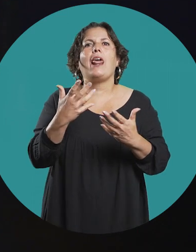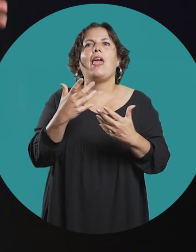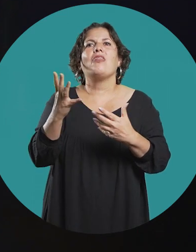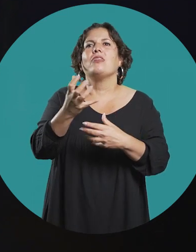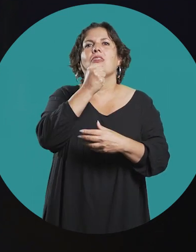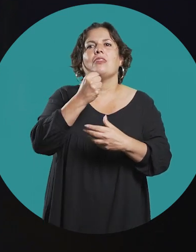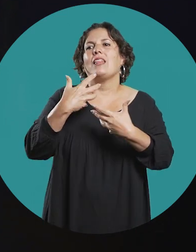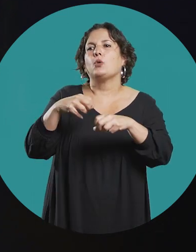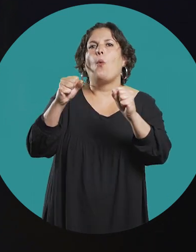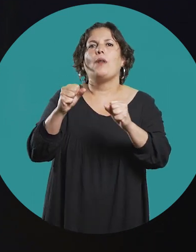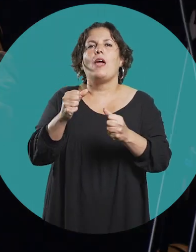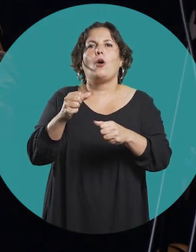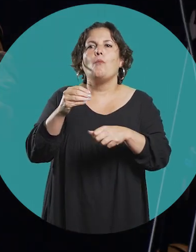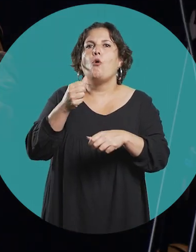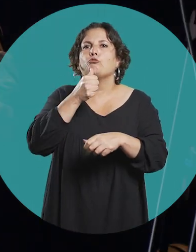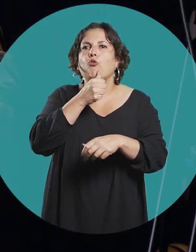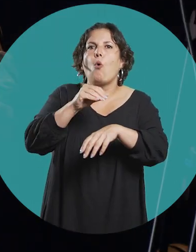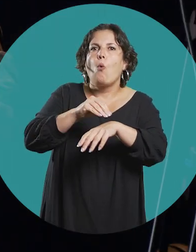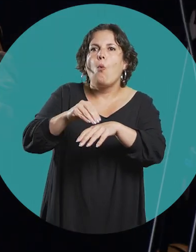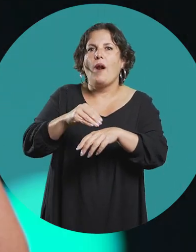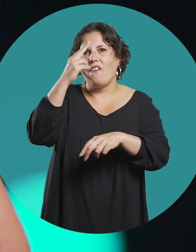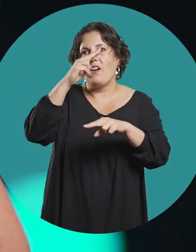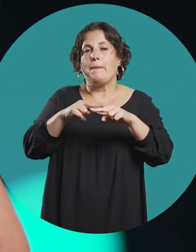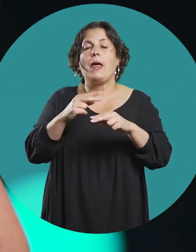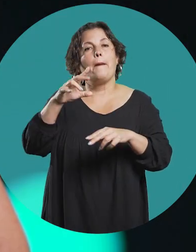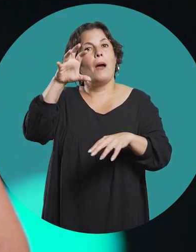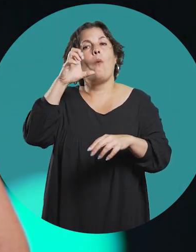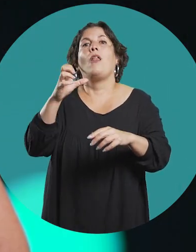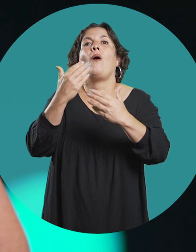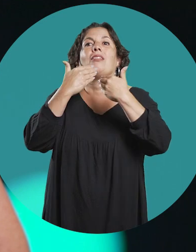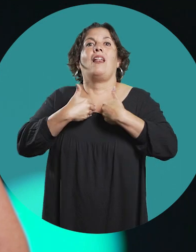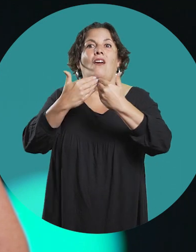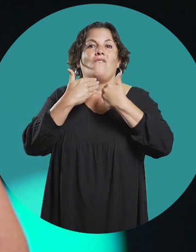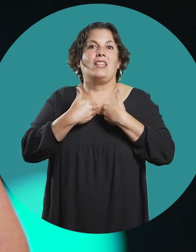para alguna enfermedad de un montón de gente. Me acuerdo en la entrevista de